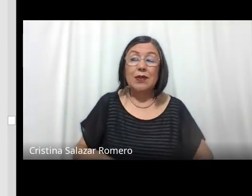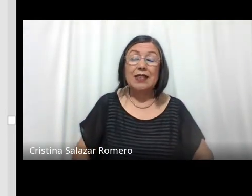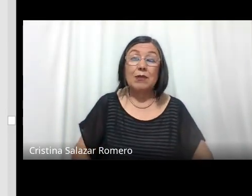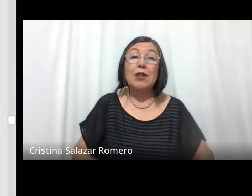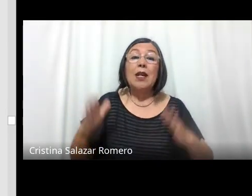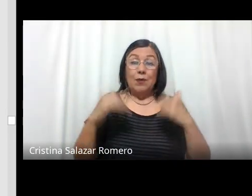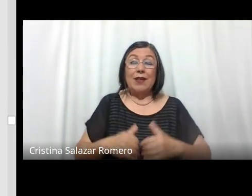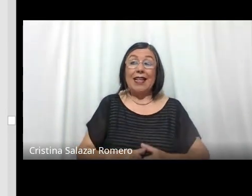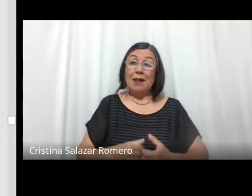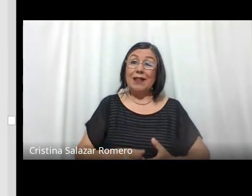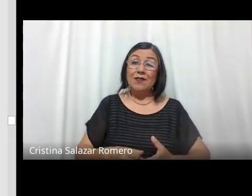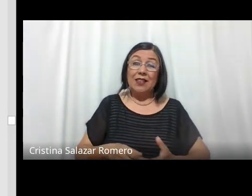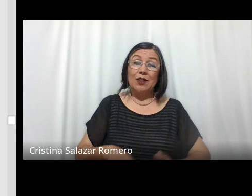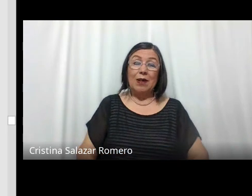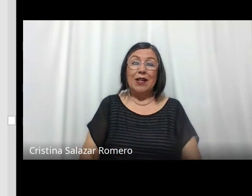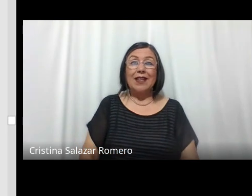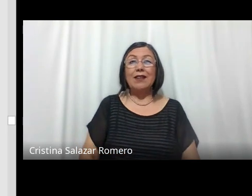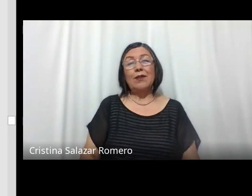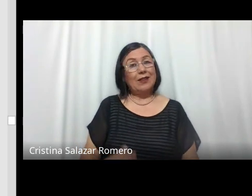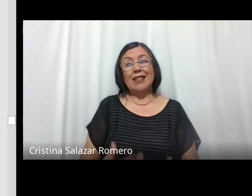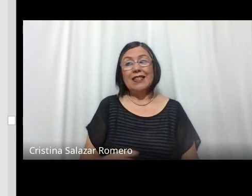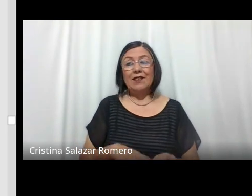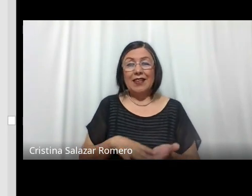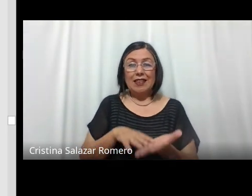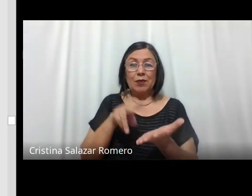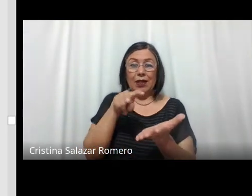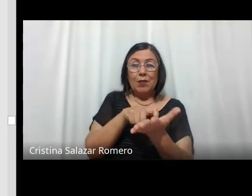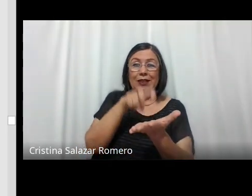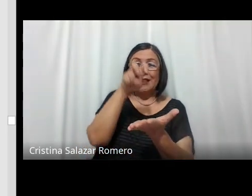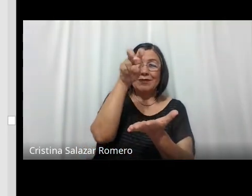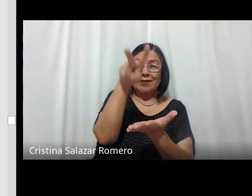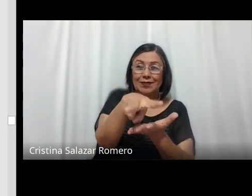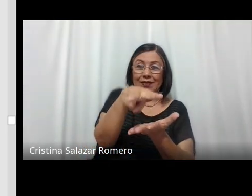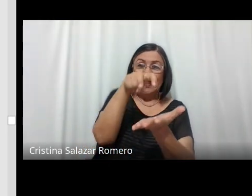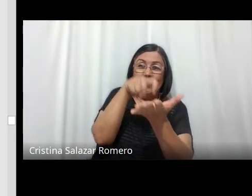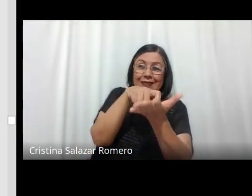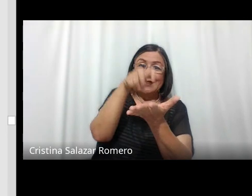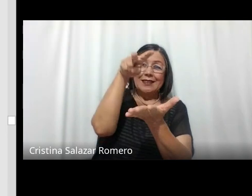que utilizamos. Muy bien, en la parte inferior vamos a ver señas diferentes. Por ejemplo, esta.